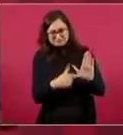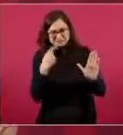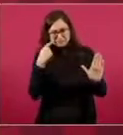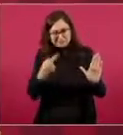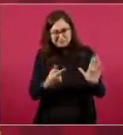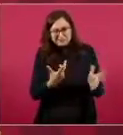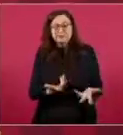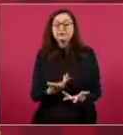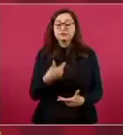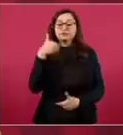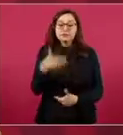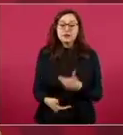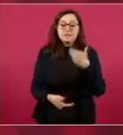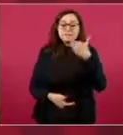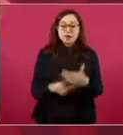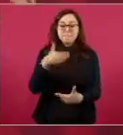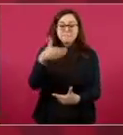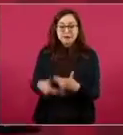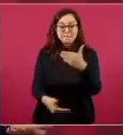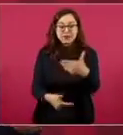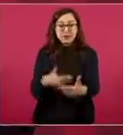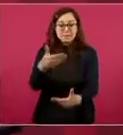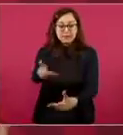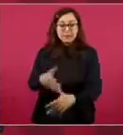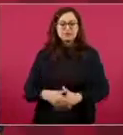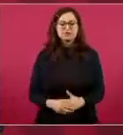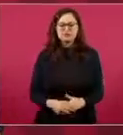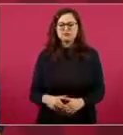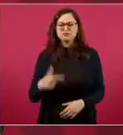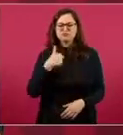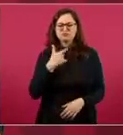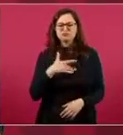avanzando. Y estoy optimista.